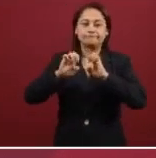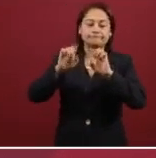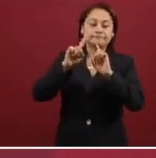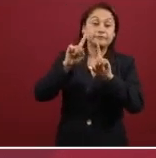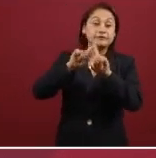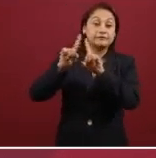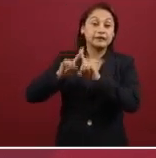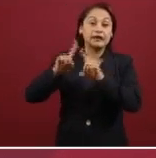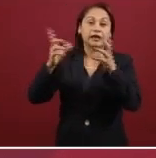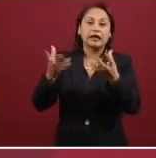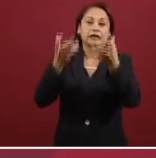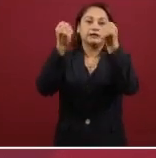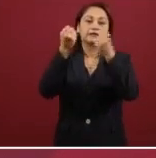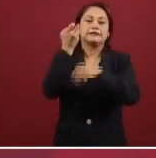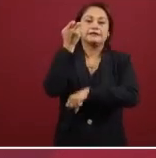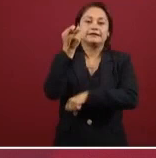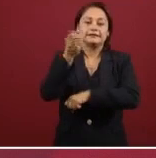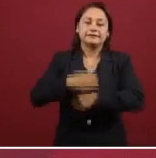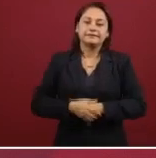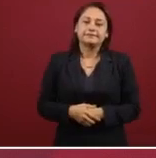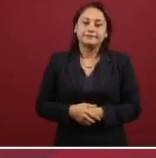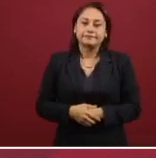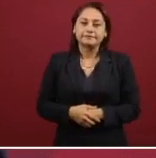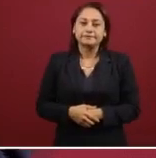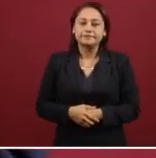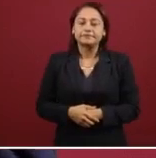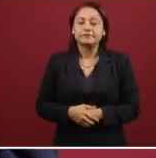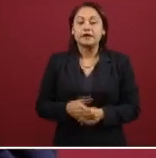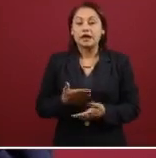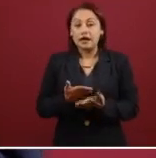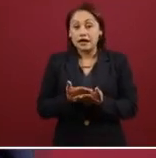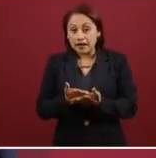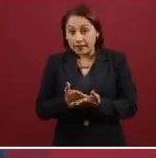Y se estima